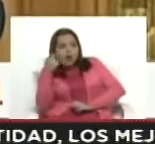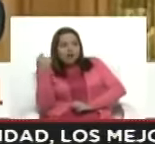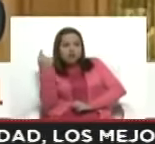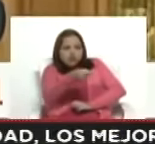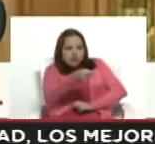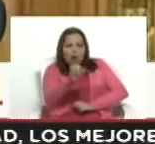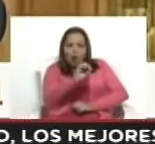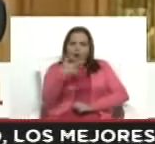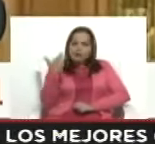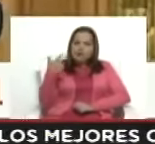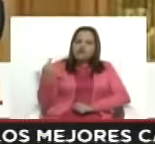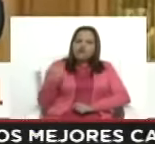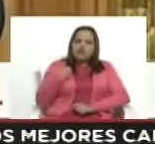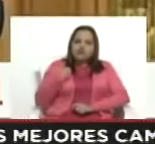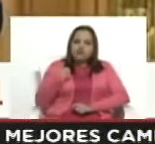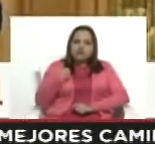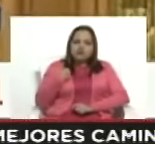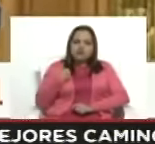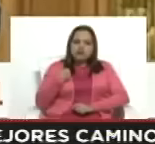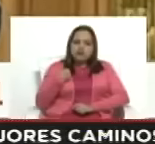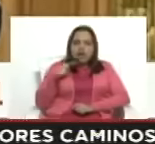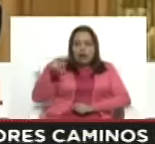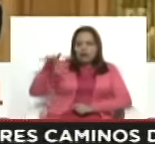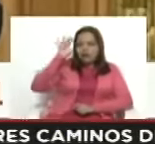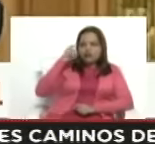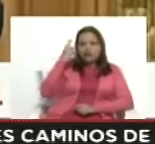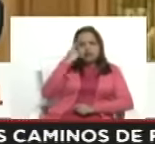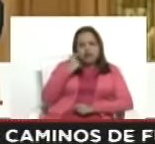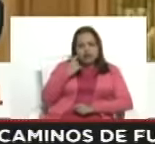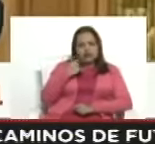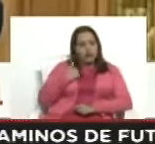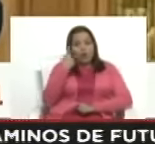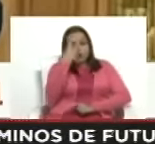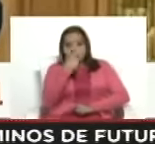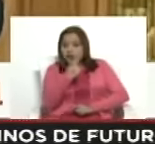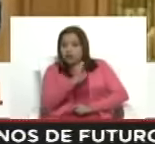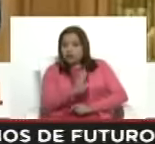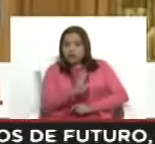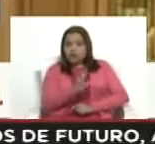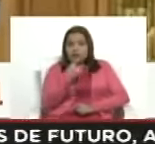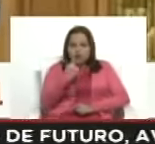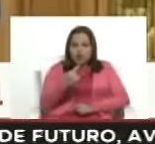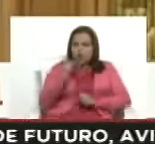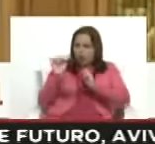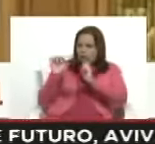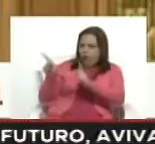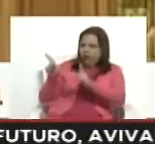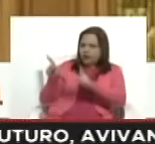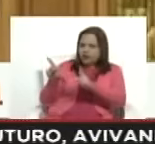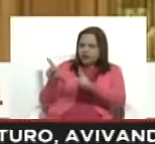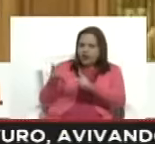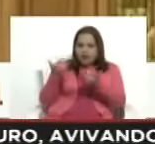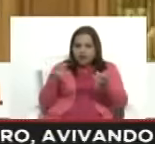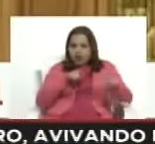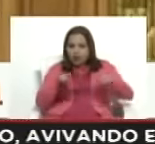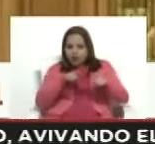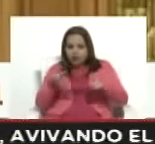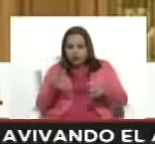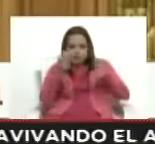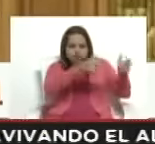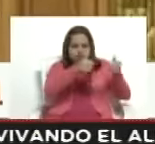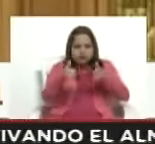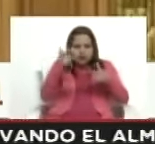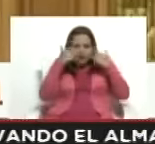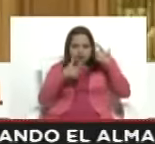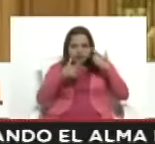yo. Entonces él entendió que la cosa era en serio. Y me dijo, bueno, ya coordino para que lo lleven. Llamé a García